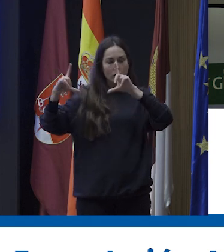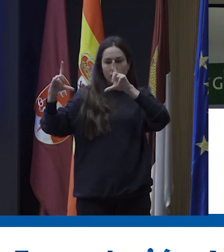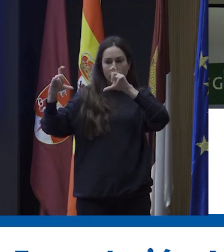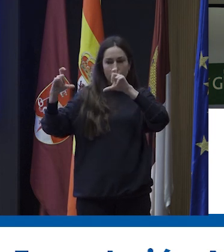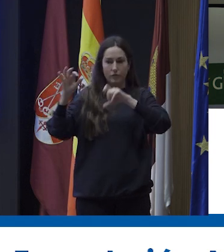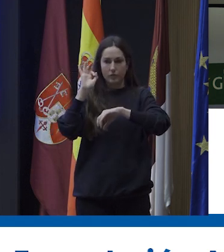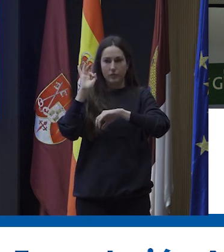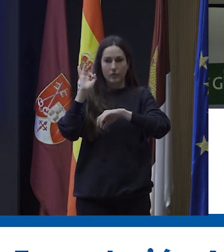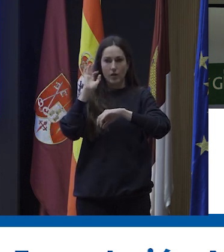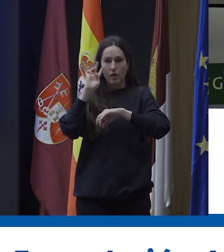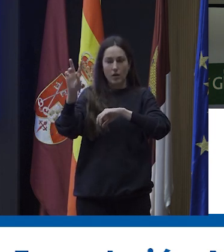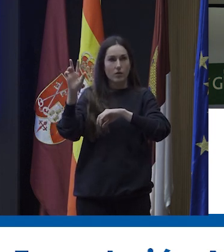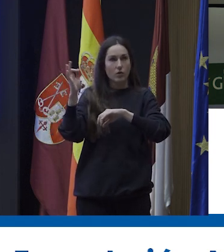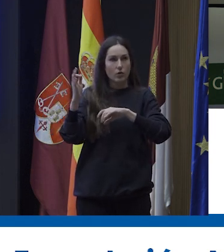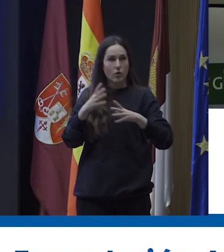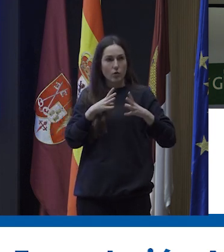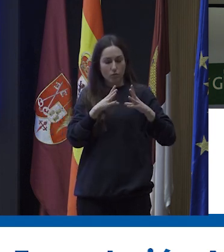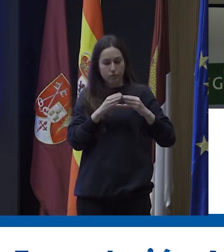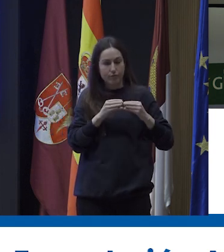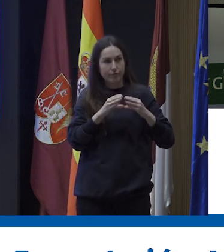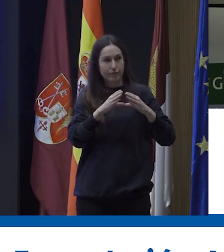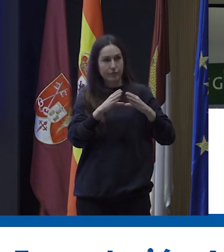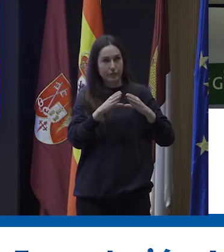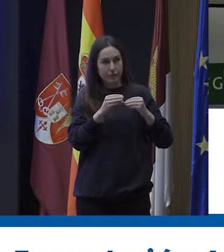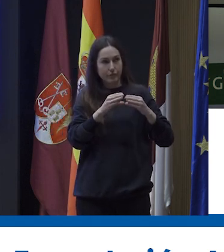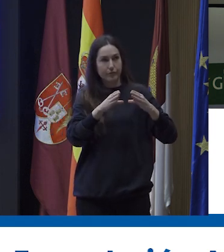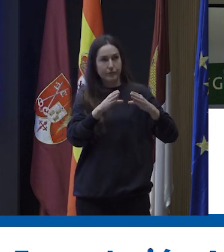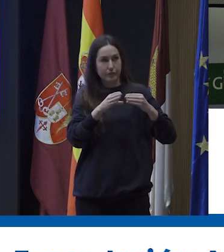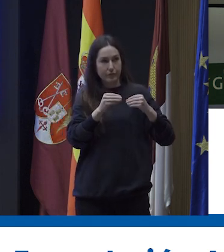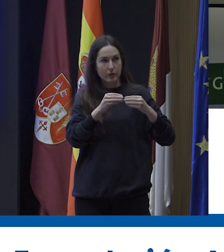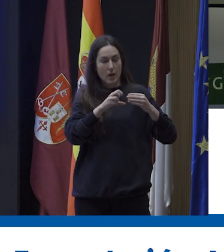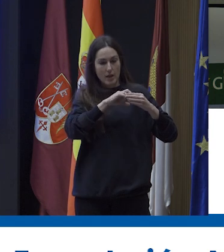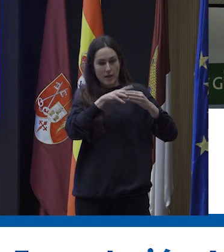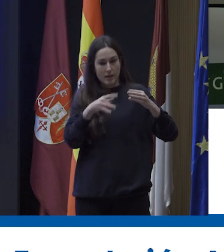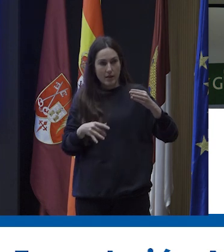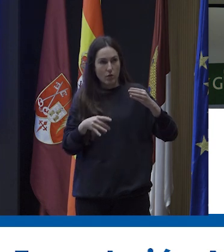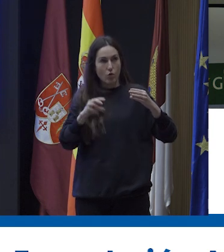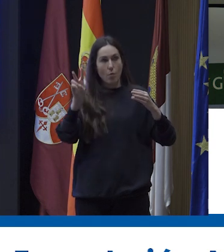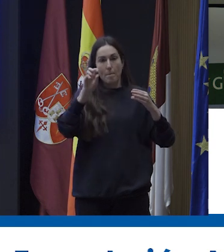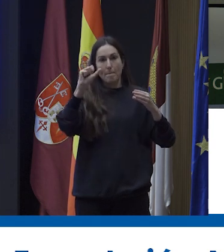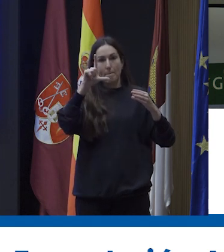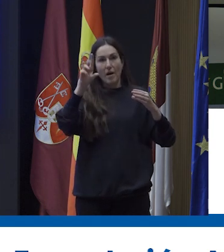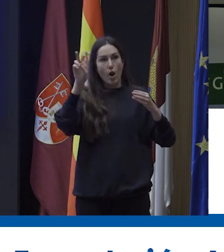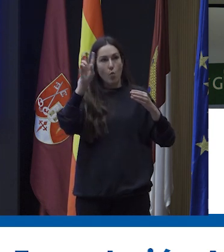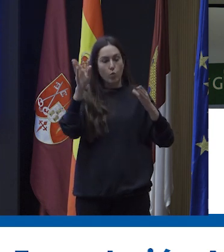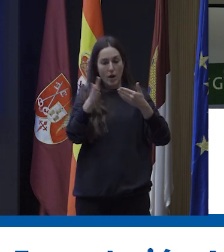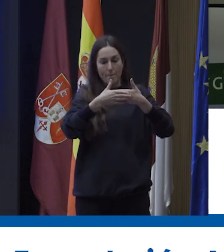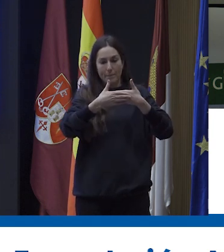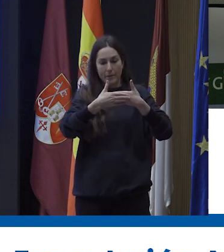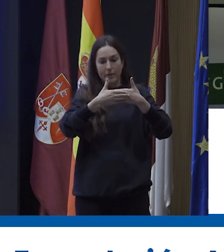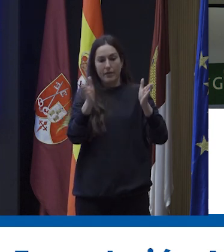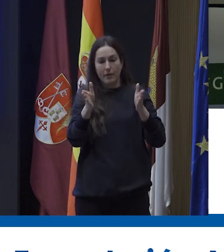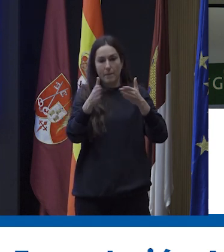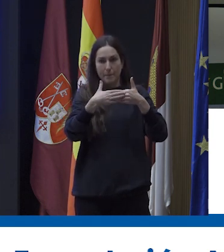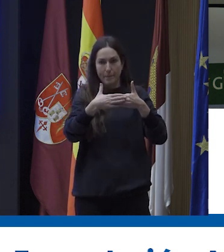dicho, succiona y expulsa líquido. Eso significa un funcionamiento coordinado, con válvulas que se abren, que se cierran, con un sistema eléctrico que lo